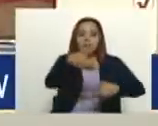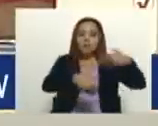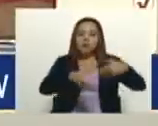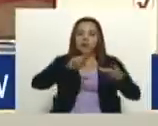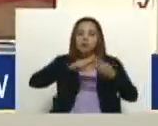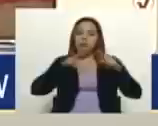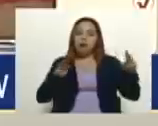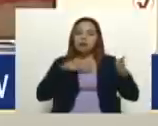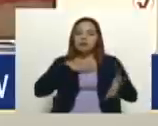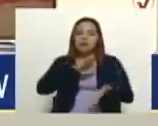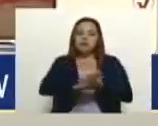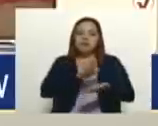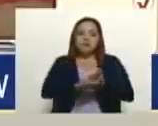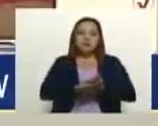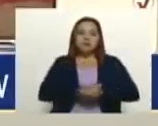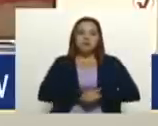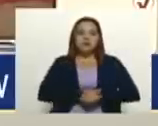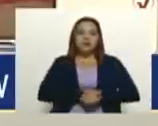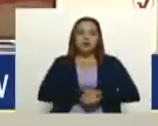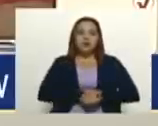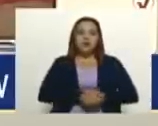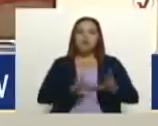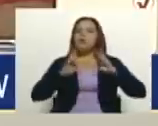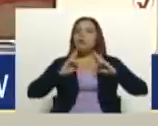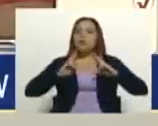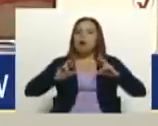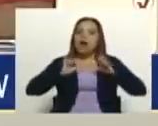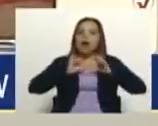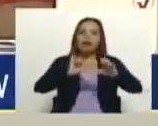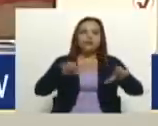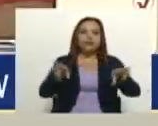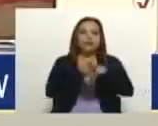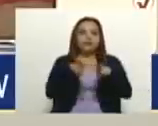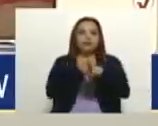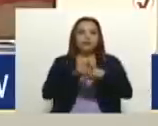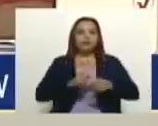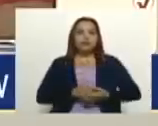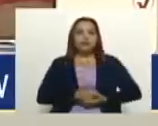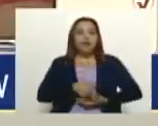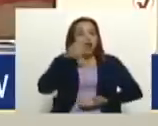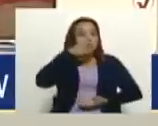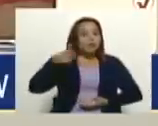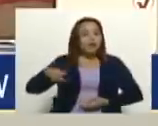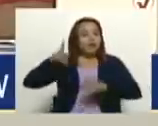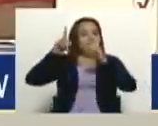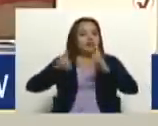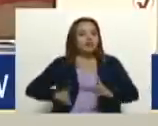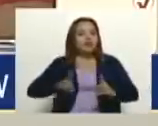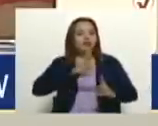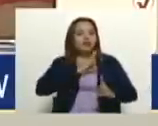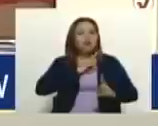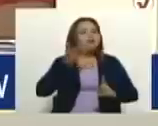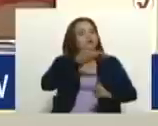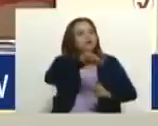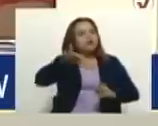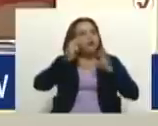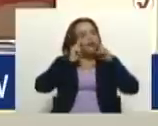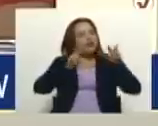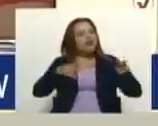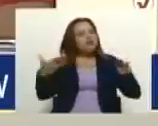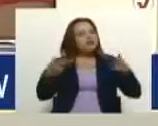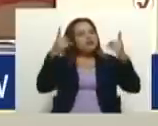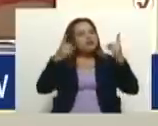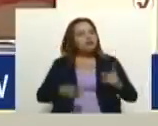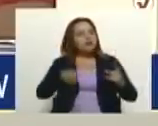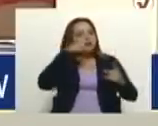en tranquilidad, y ojalá siga así, que sea el pueblo quien decida, y ustedes verán lo que va a decidir el